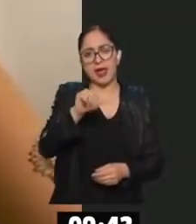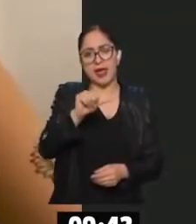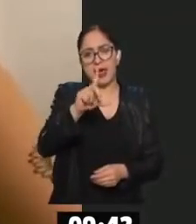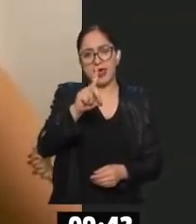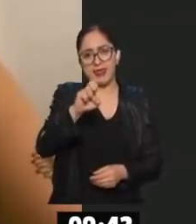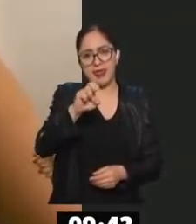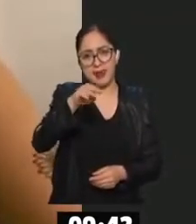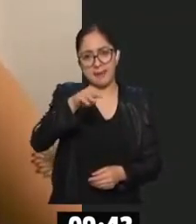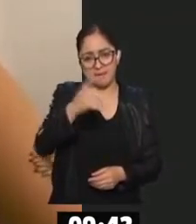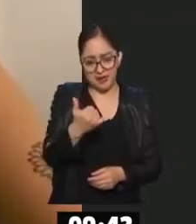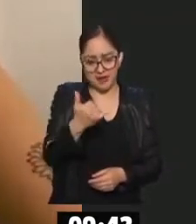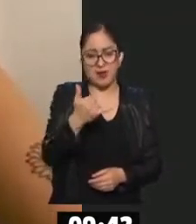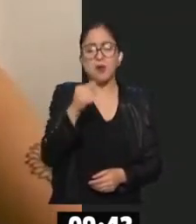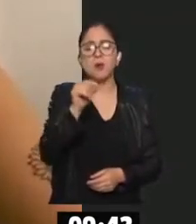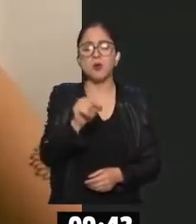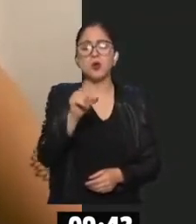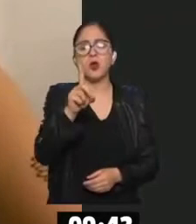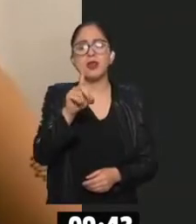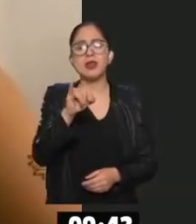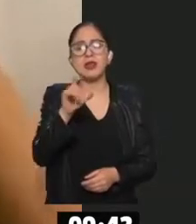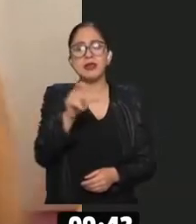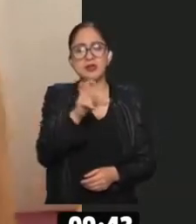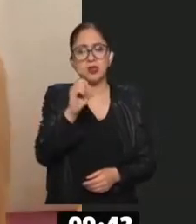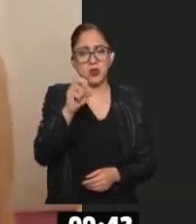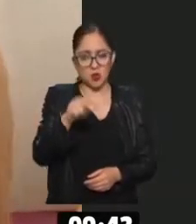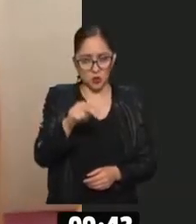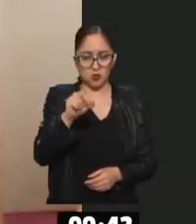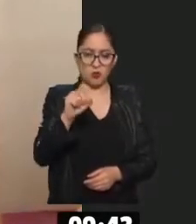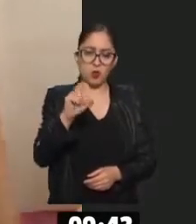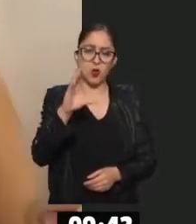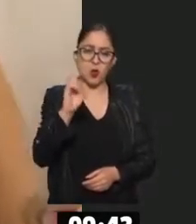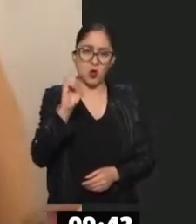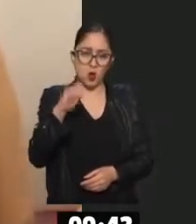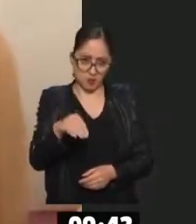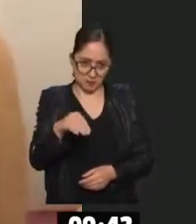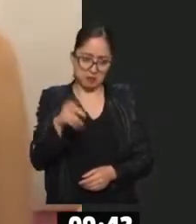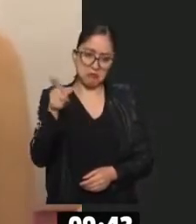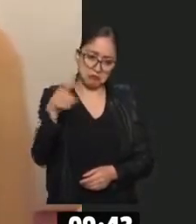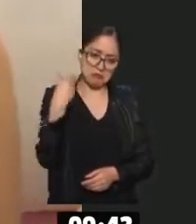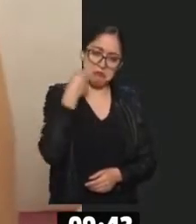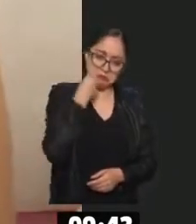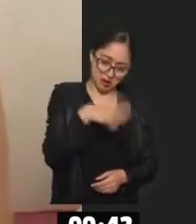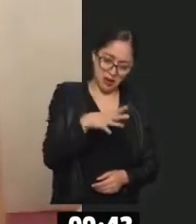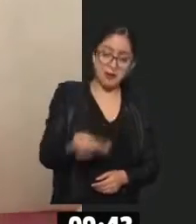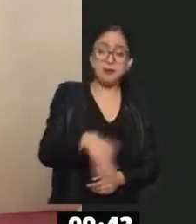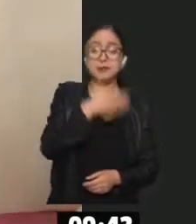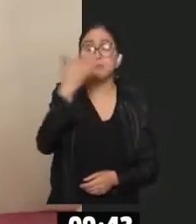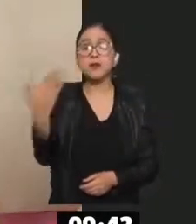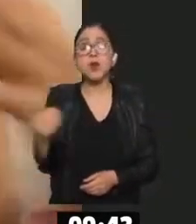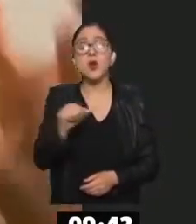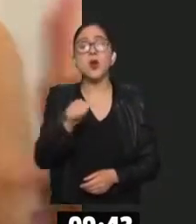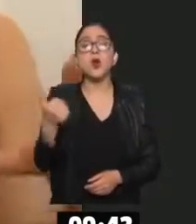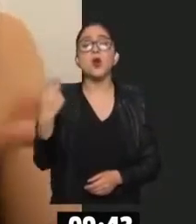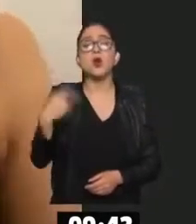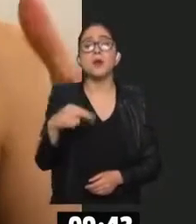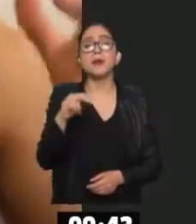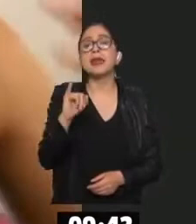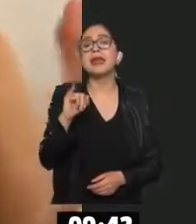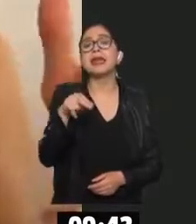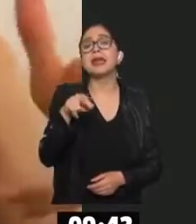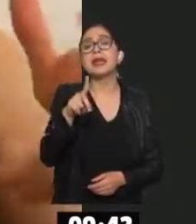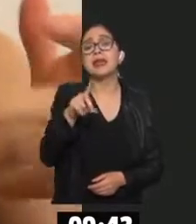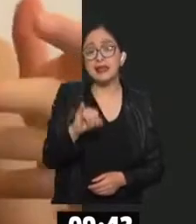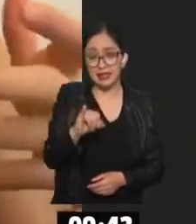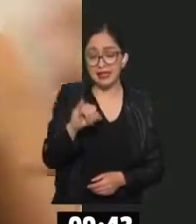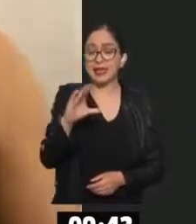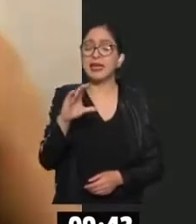academy.dixo.com. Ese es el primer programa para quien le interese comenzar en este mundo. El segundo está bien chido, se llama Indicaster y este es para la gente que ya